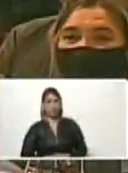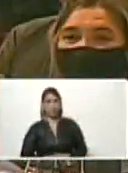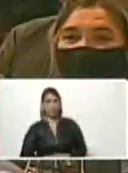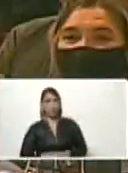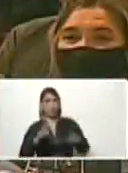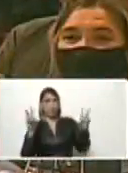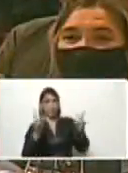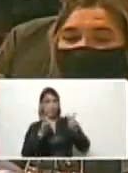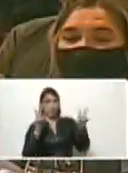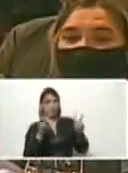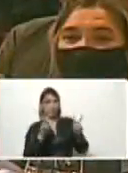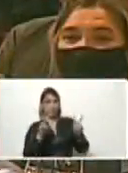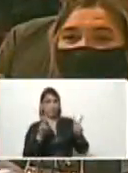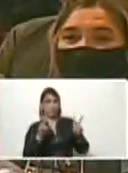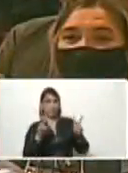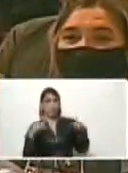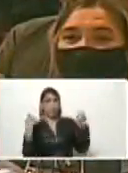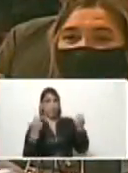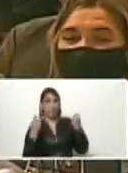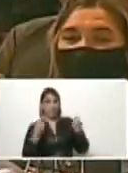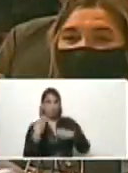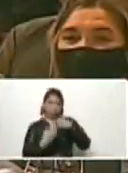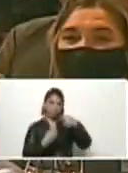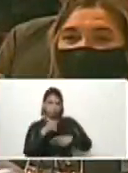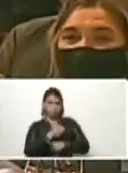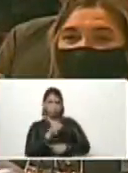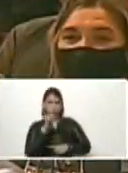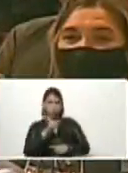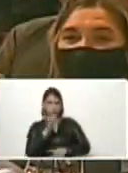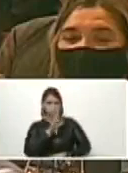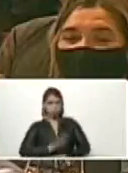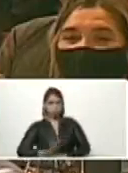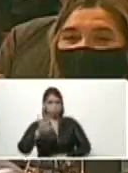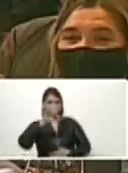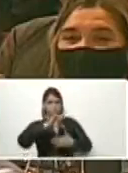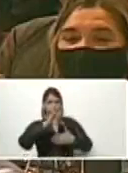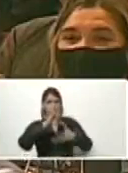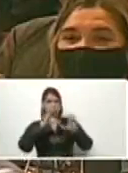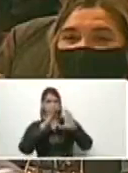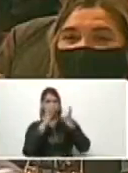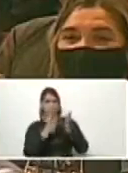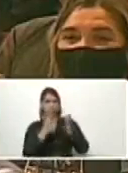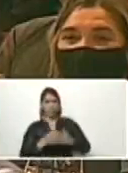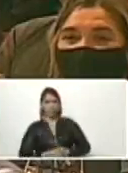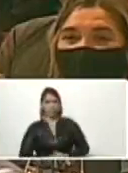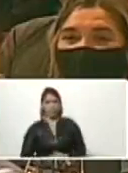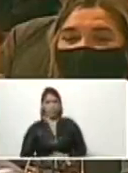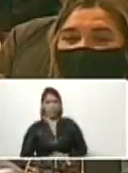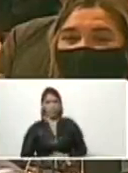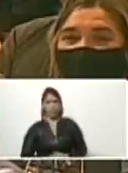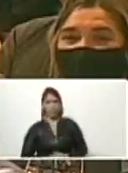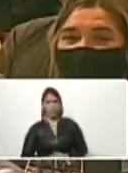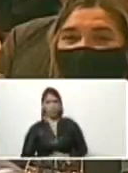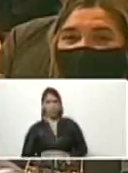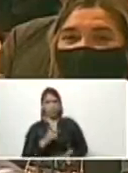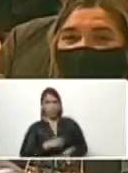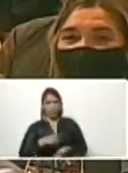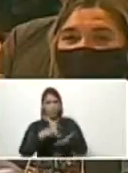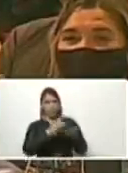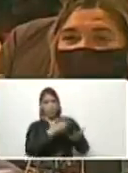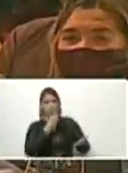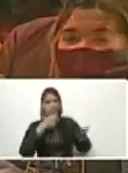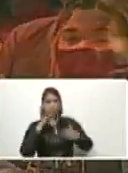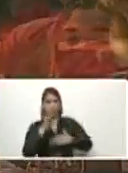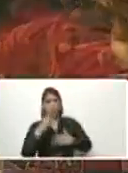victorias populares y revolucionarias en el continente y en el mundo. Partícipes, comprometidos